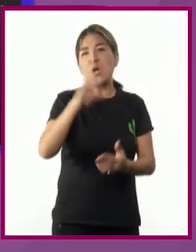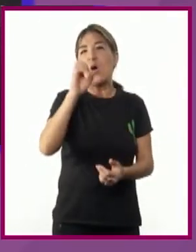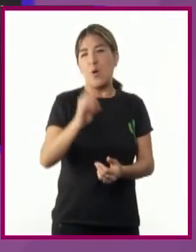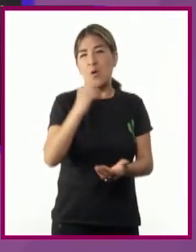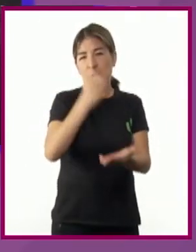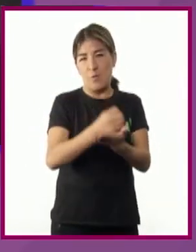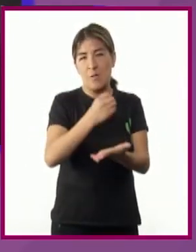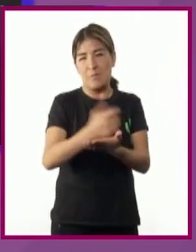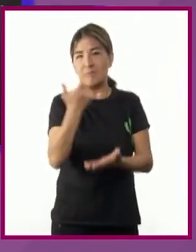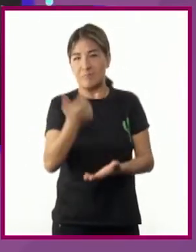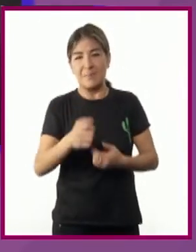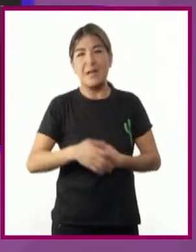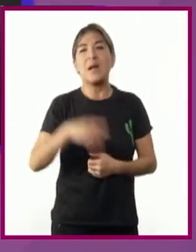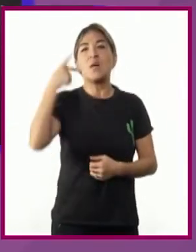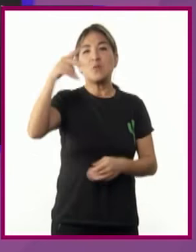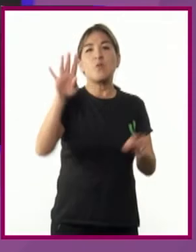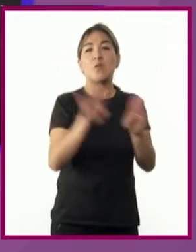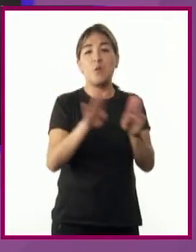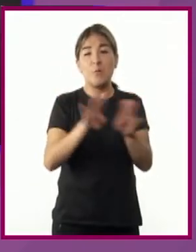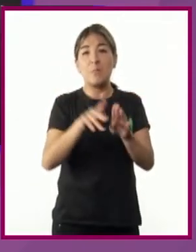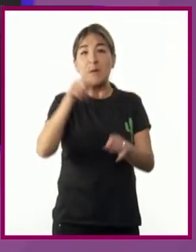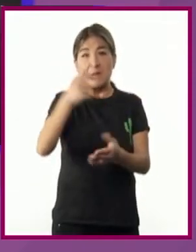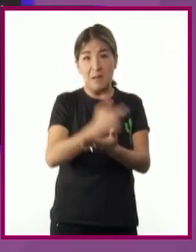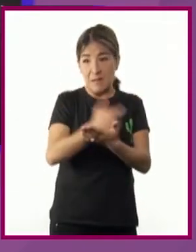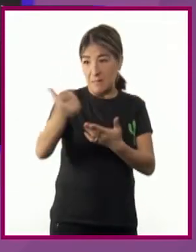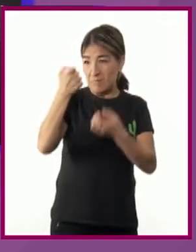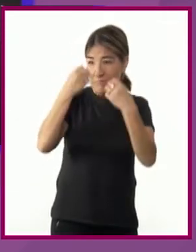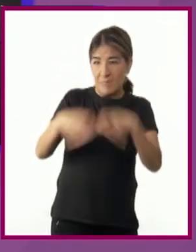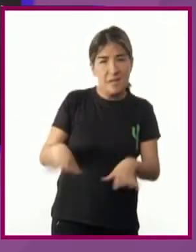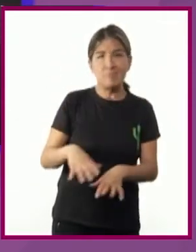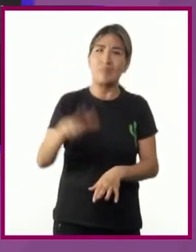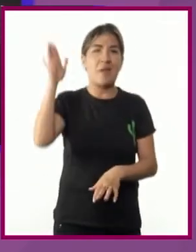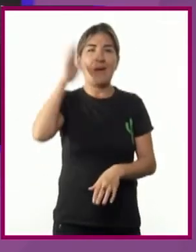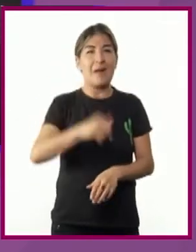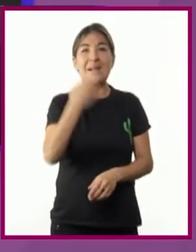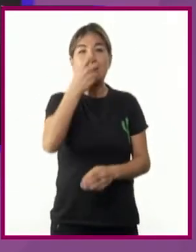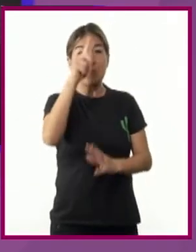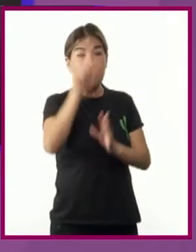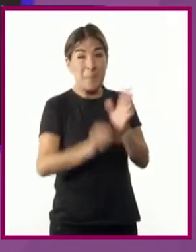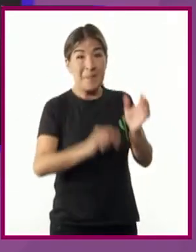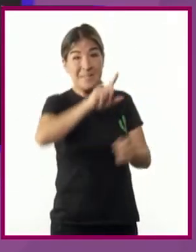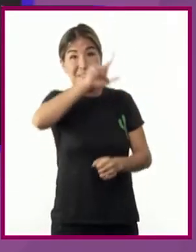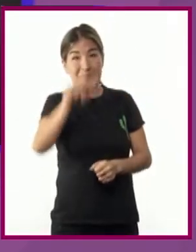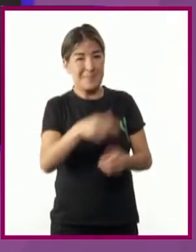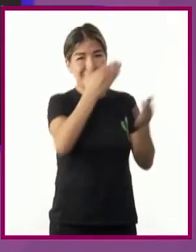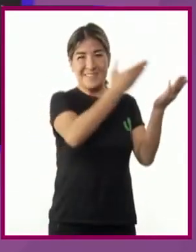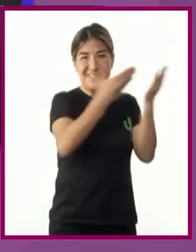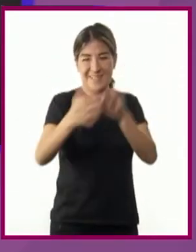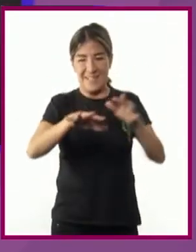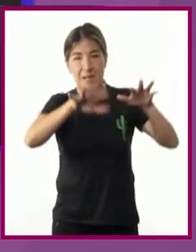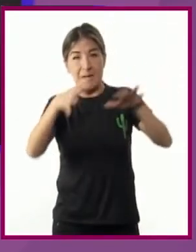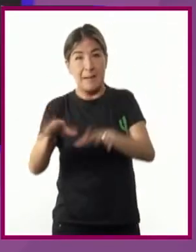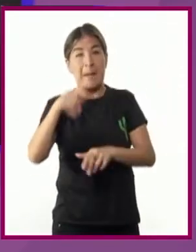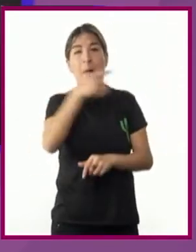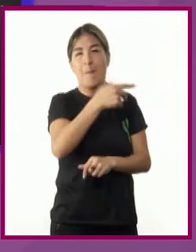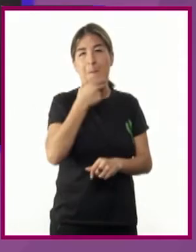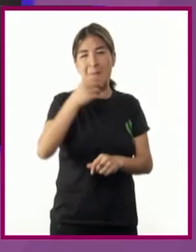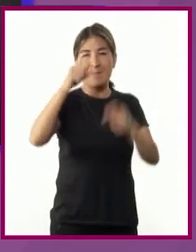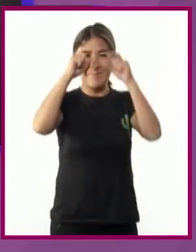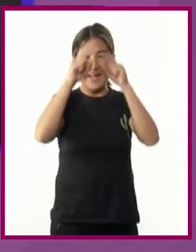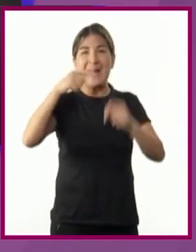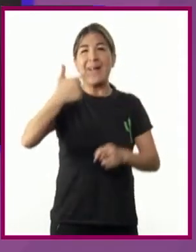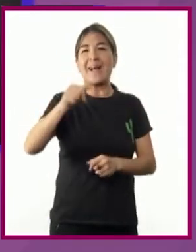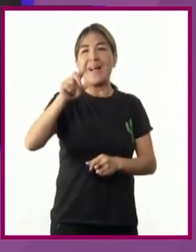Imperio Británico no estaba dispuesto a perder esas ganancias. Por eso, un mes después de su visita al Océano Índico, Gandhi junto a miles de